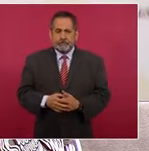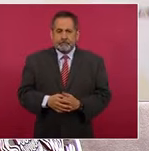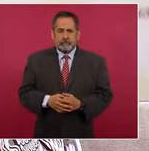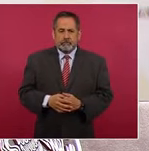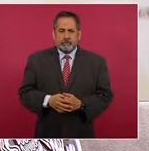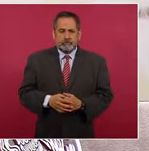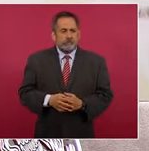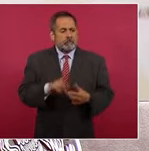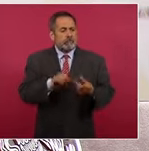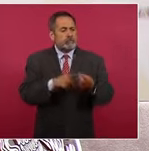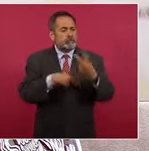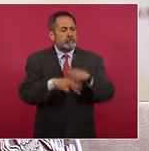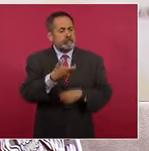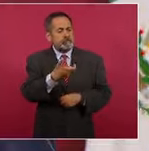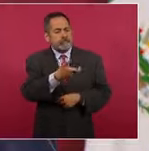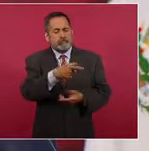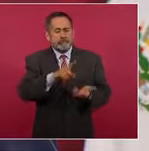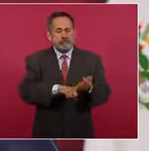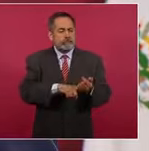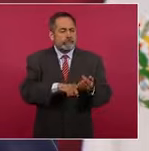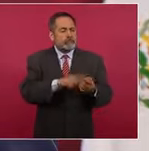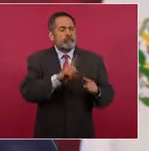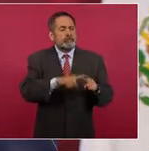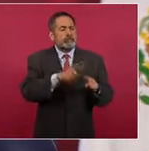de dónde recibe dinero.